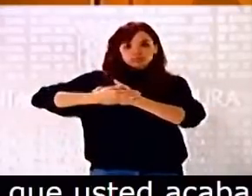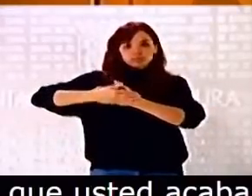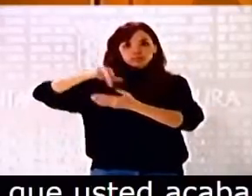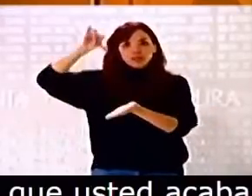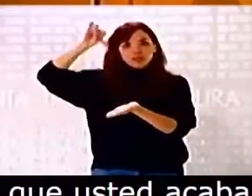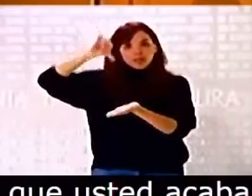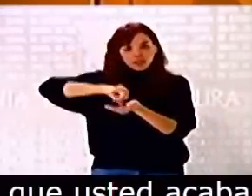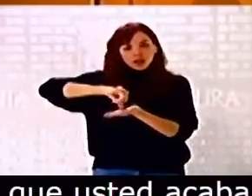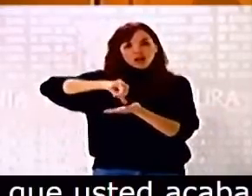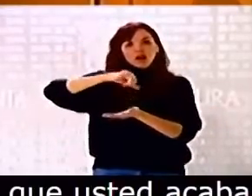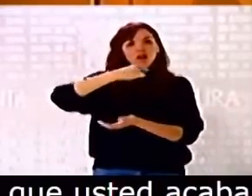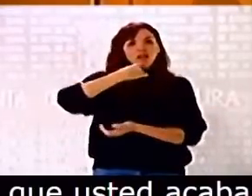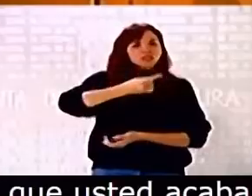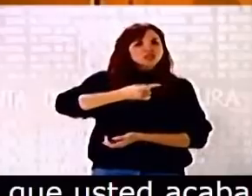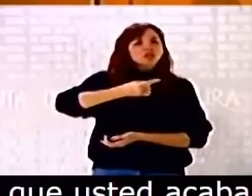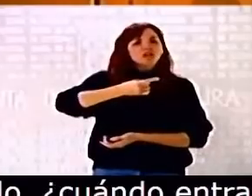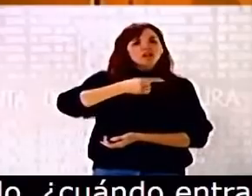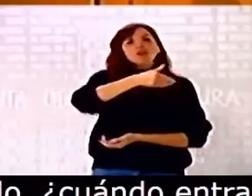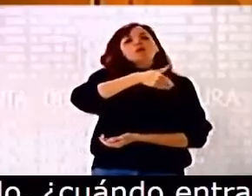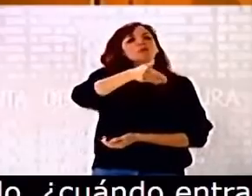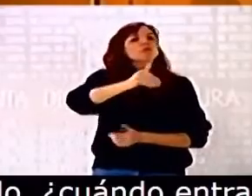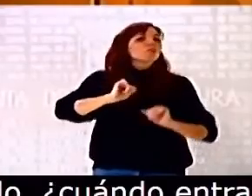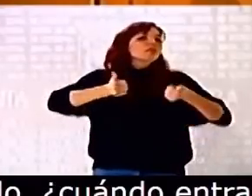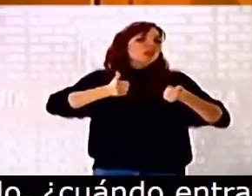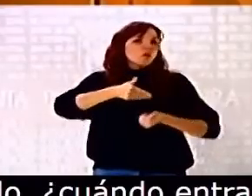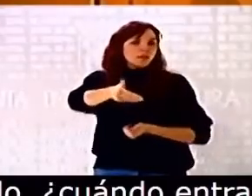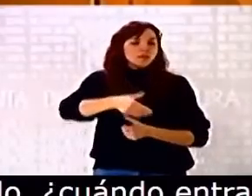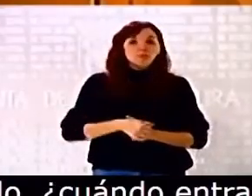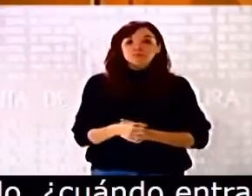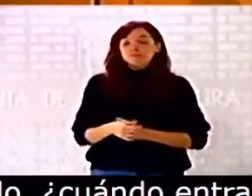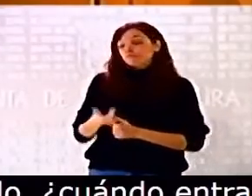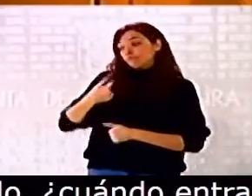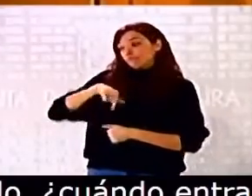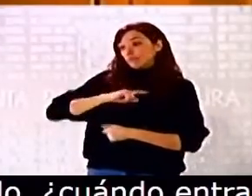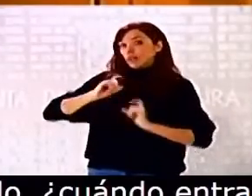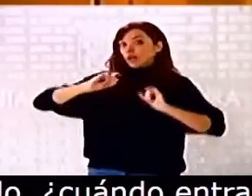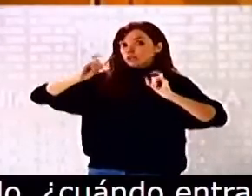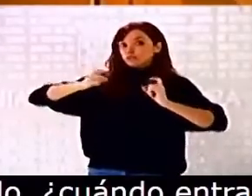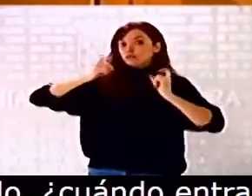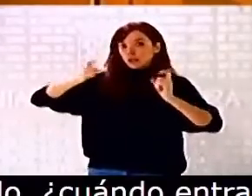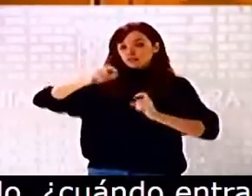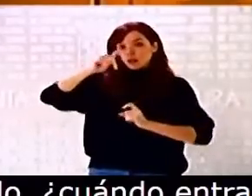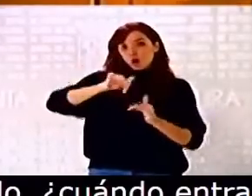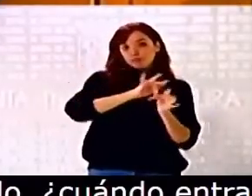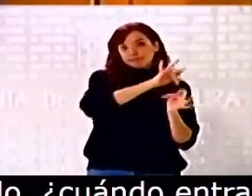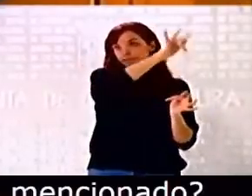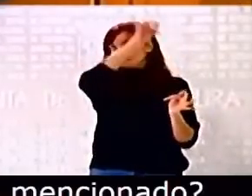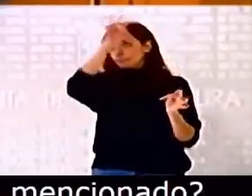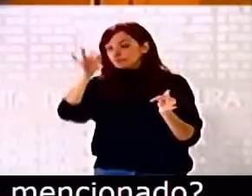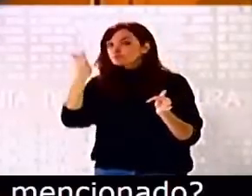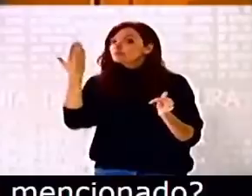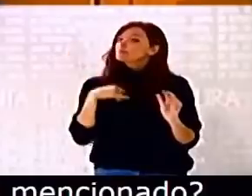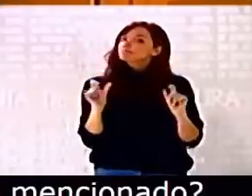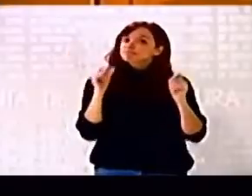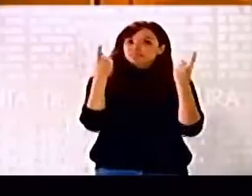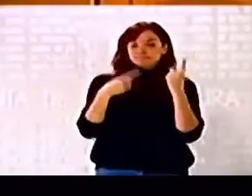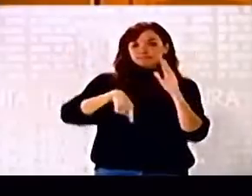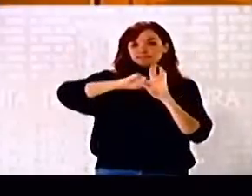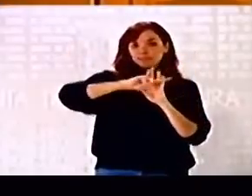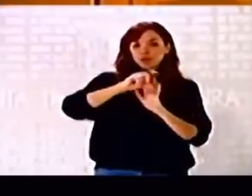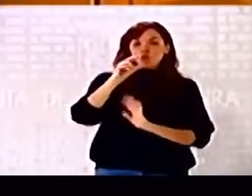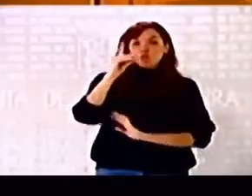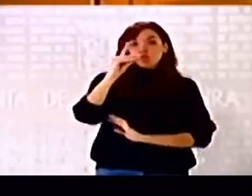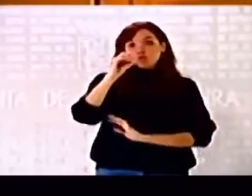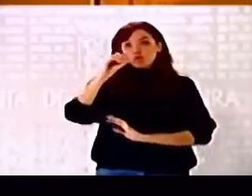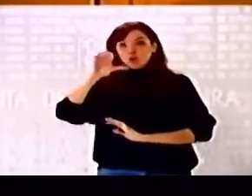en las localidades que usted ha mencionado. Vamos a intentar que se publiquen a lo largo del día de hoy en el DOE y entrarían a las 12